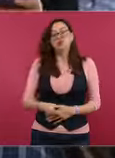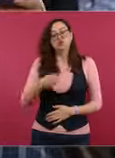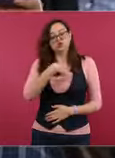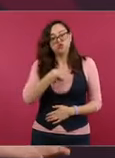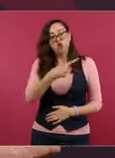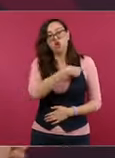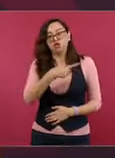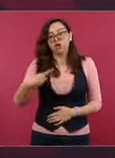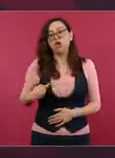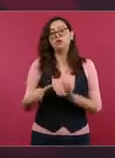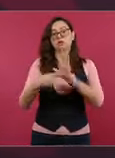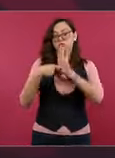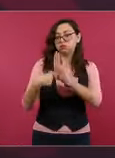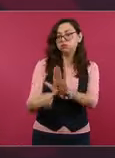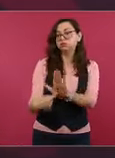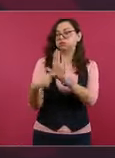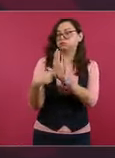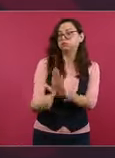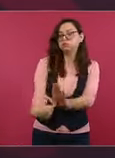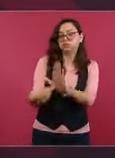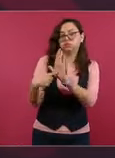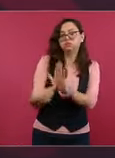porque no ayudan